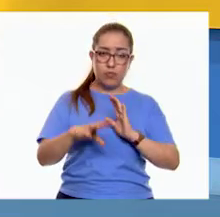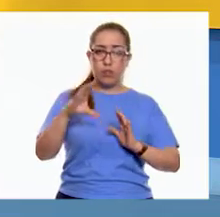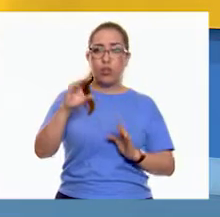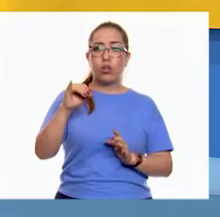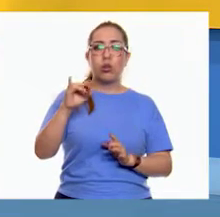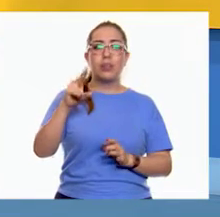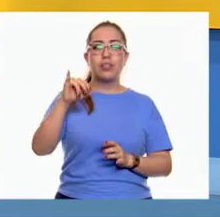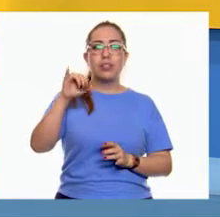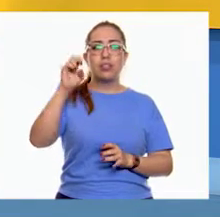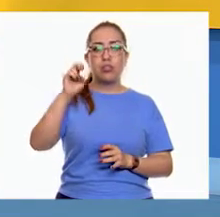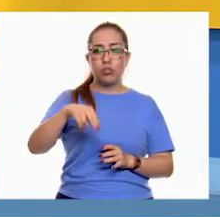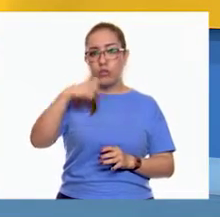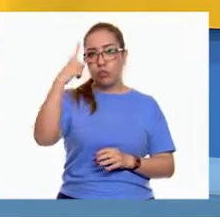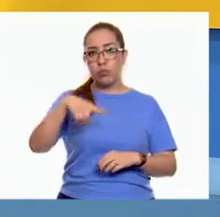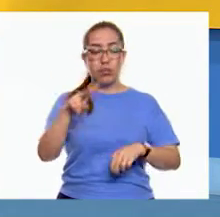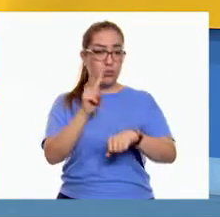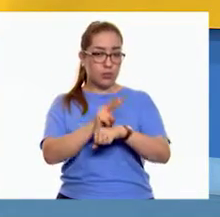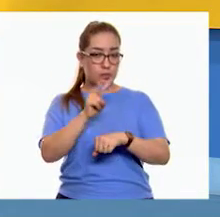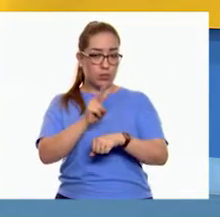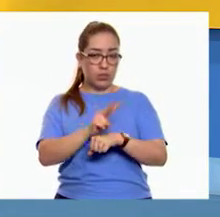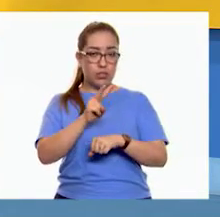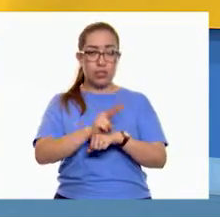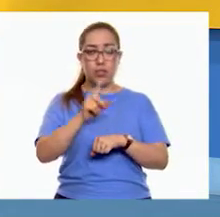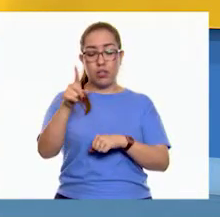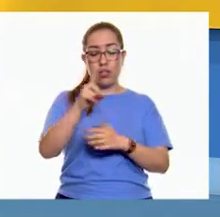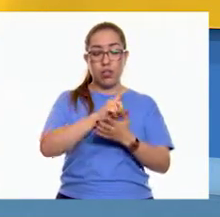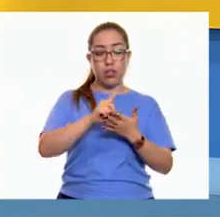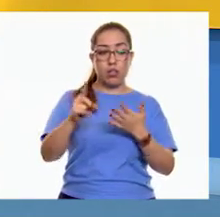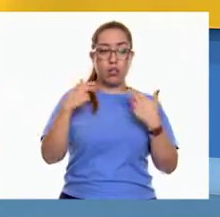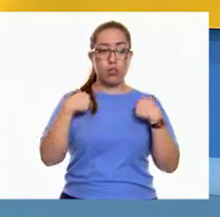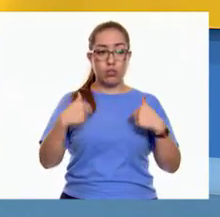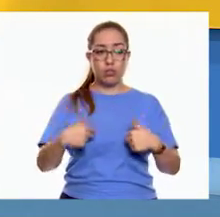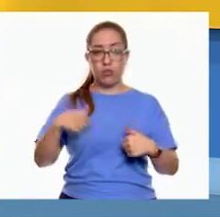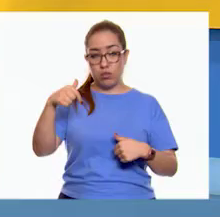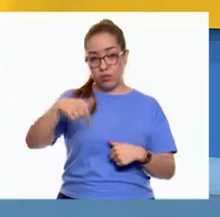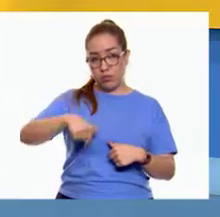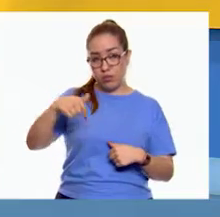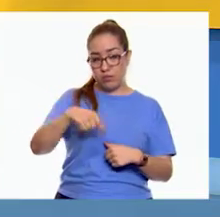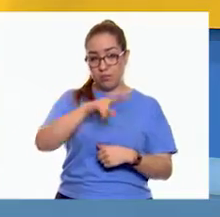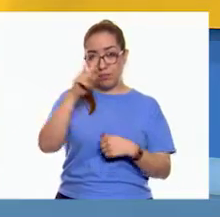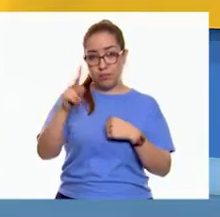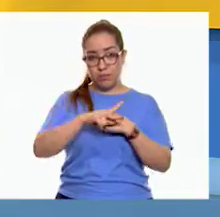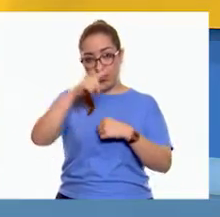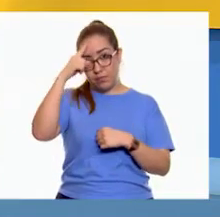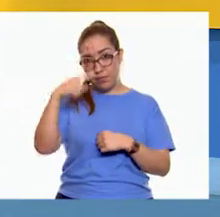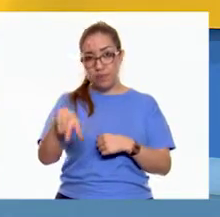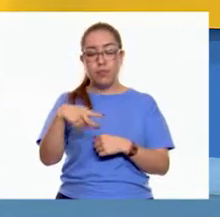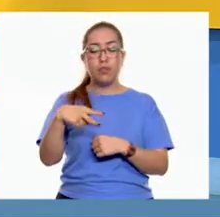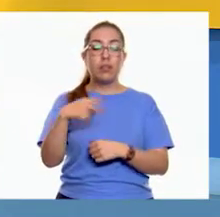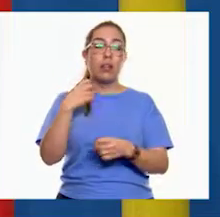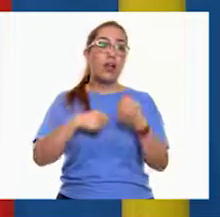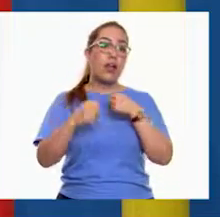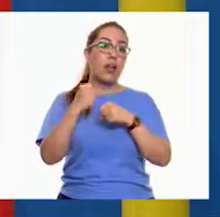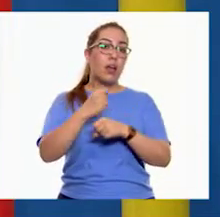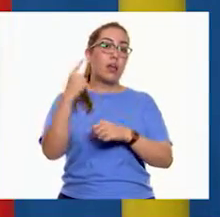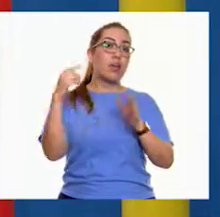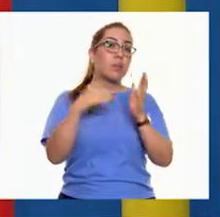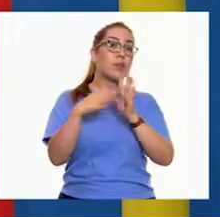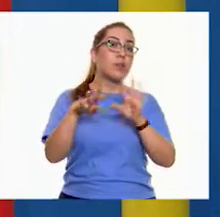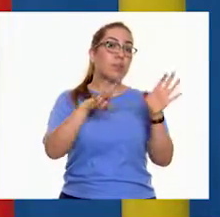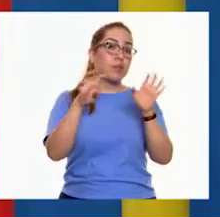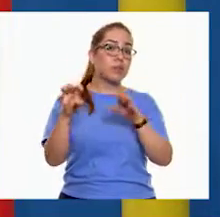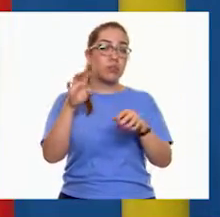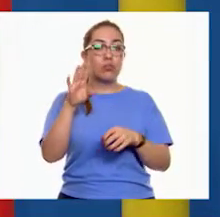de garantizar y vigilar el cumplimiento de los derechos humanos, que se fundó en nuestro país en el año de 1990. ¡Es